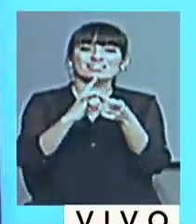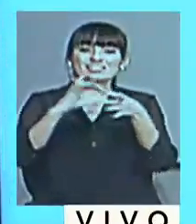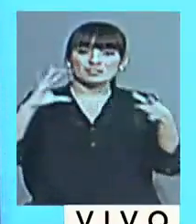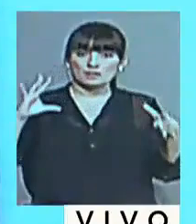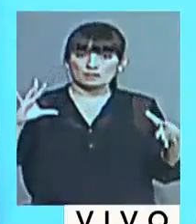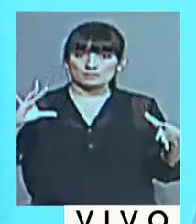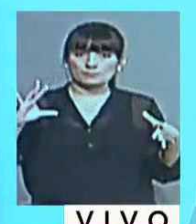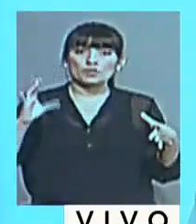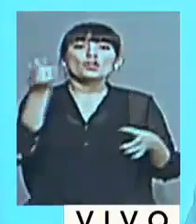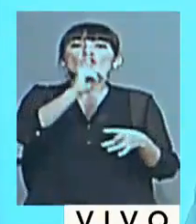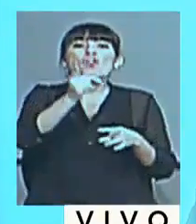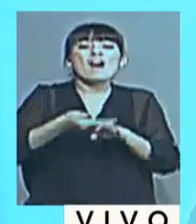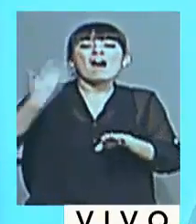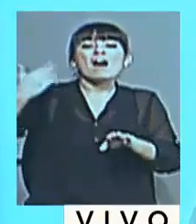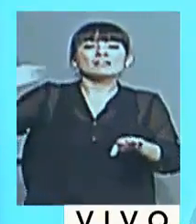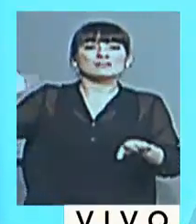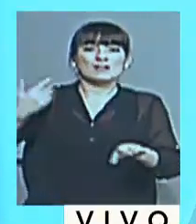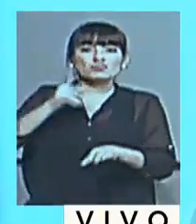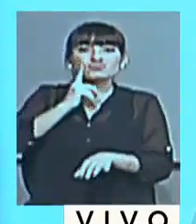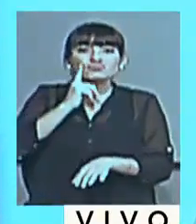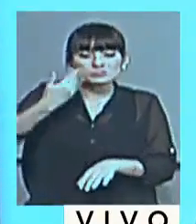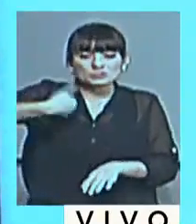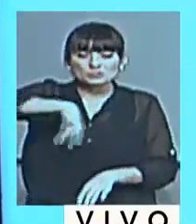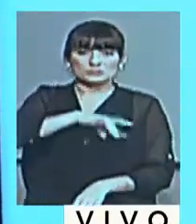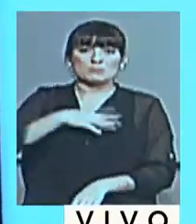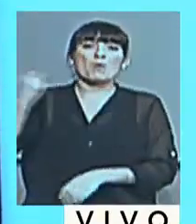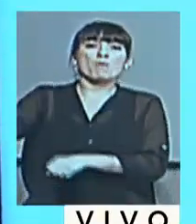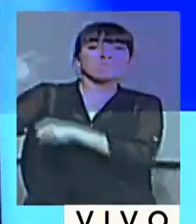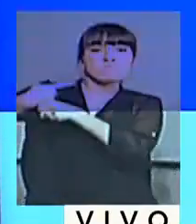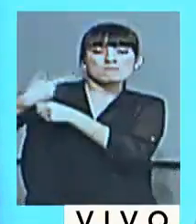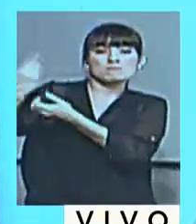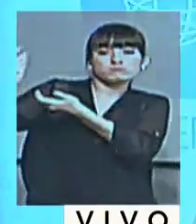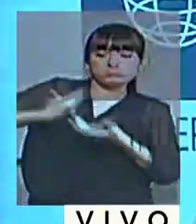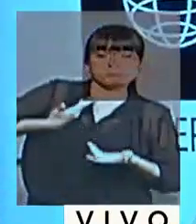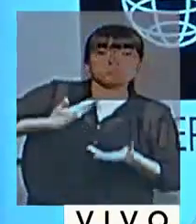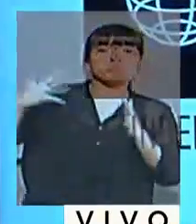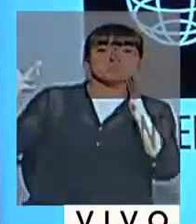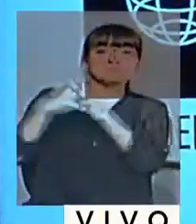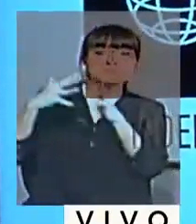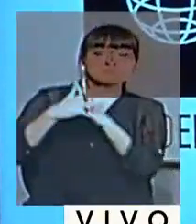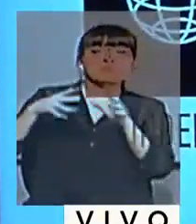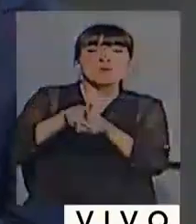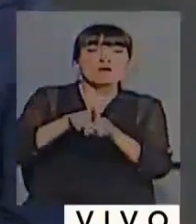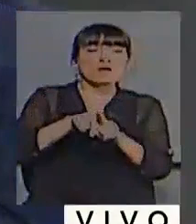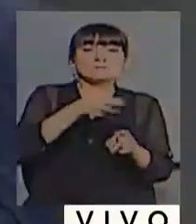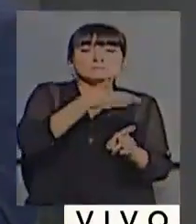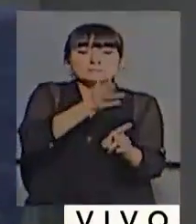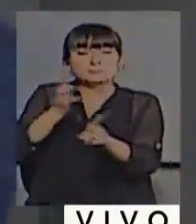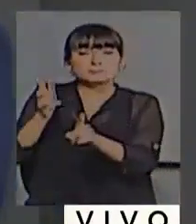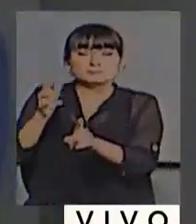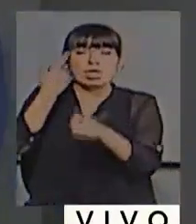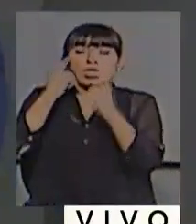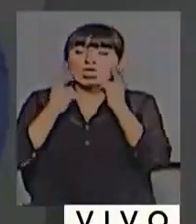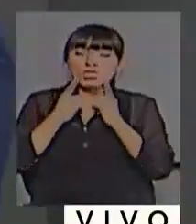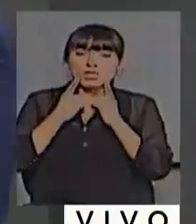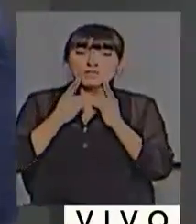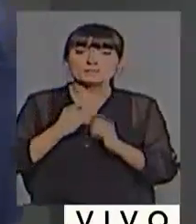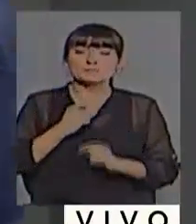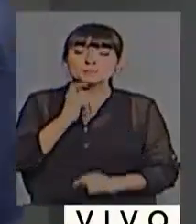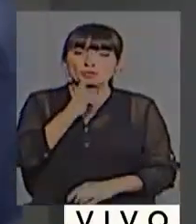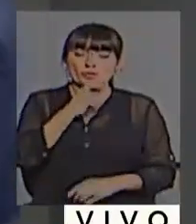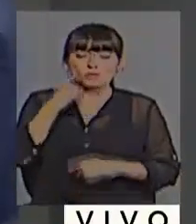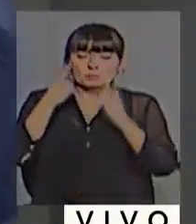democrático, no como las que hemos tenido hasta ahora, impuestas por el ejército a sangre y fuego. Mire, acá dice, la DC